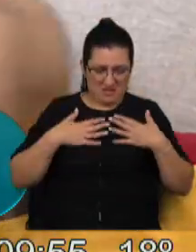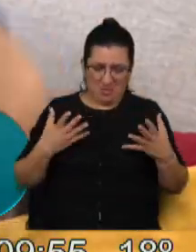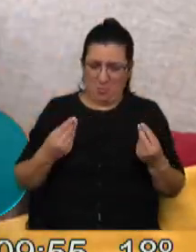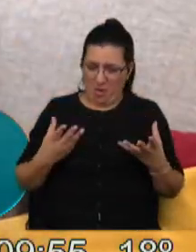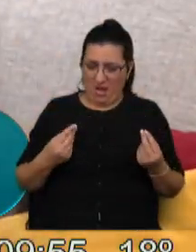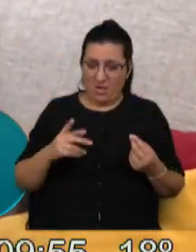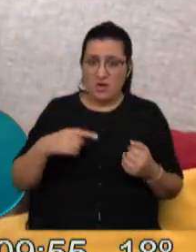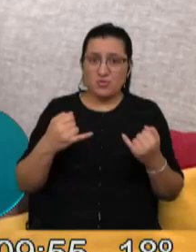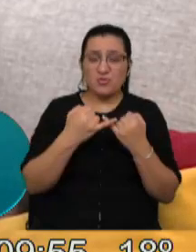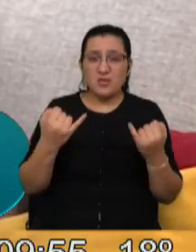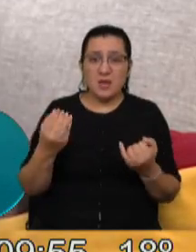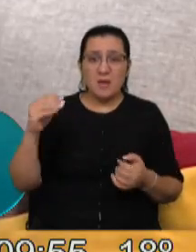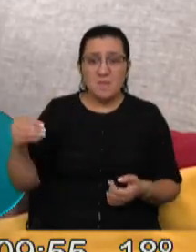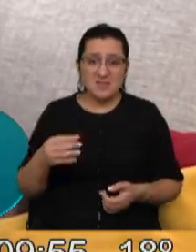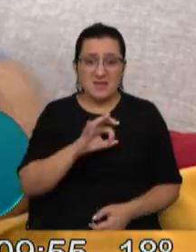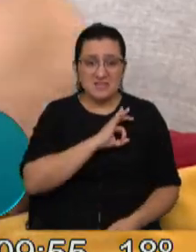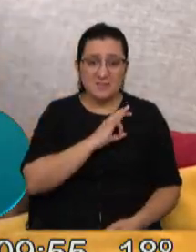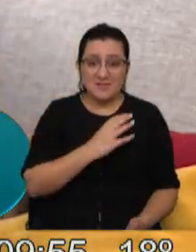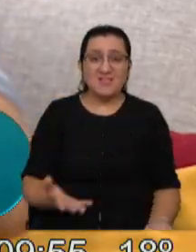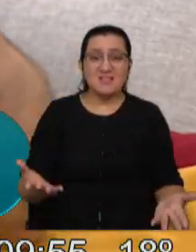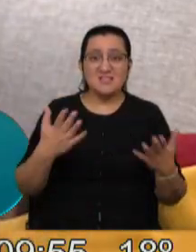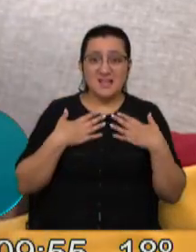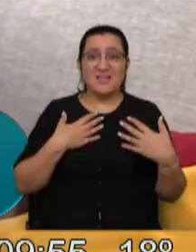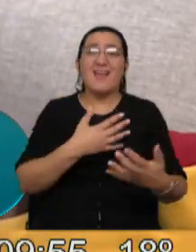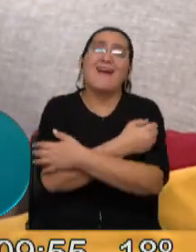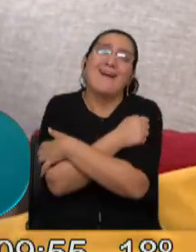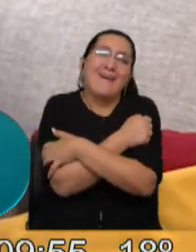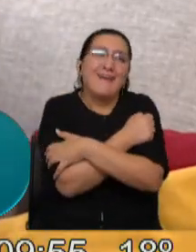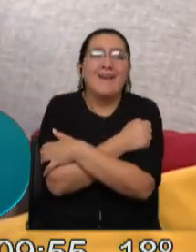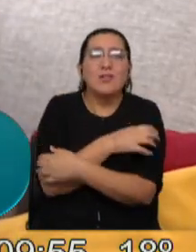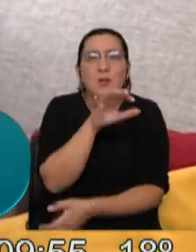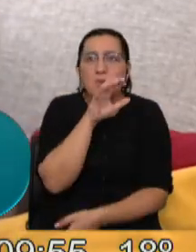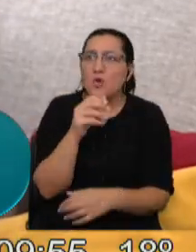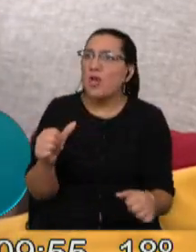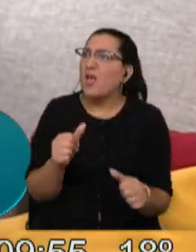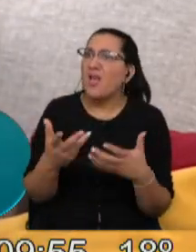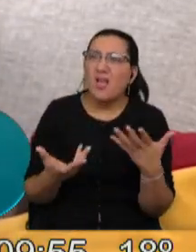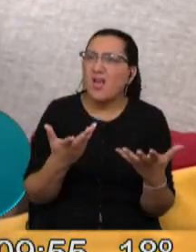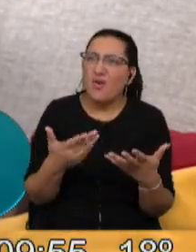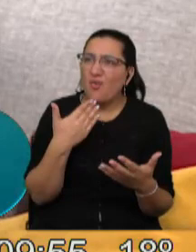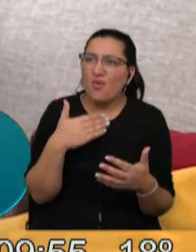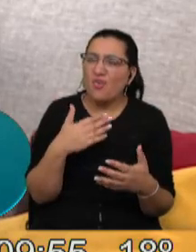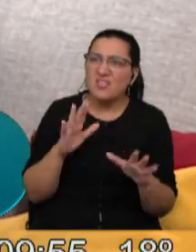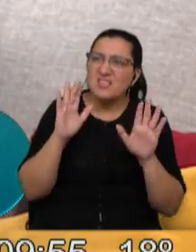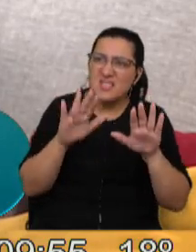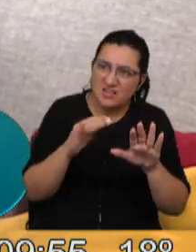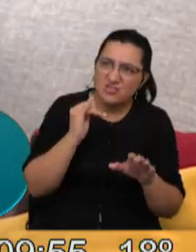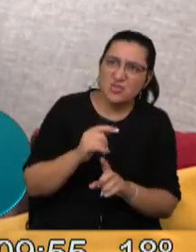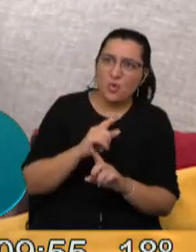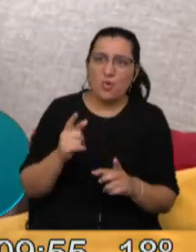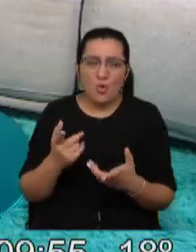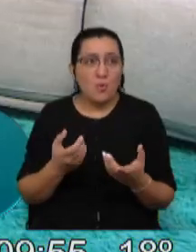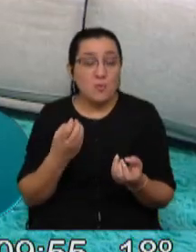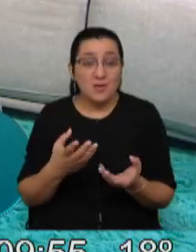otro día perdiste un examen y te salta y entras a los abrazos. Entonces el perro queda como totalmente, no entiende muy bien, porque en